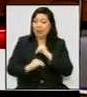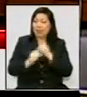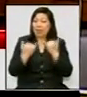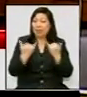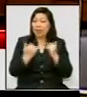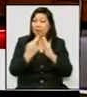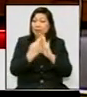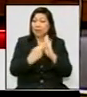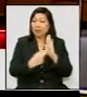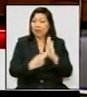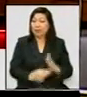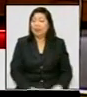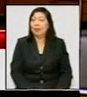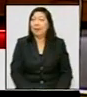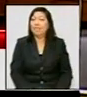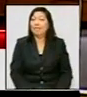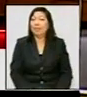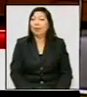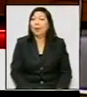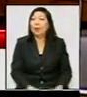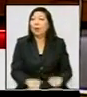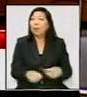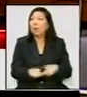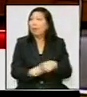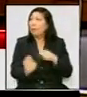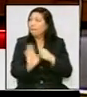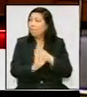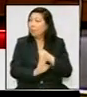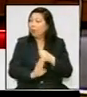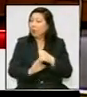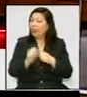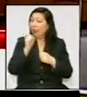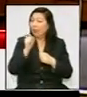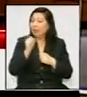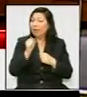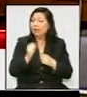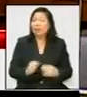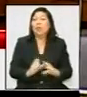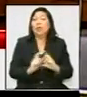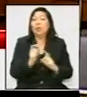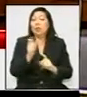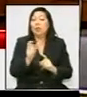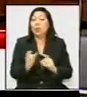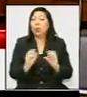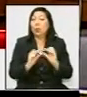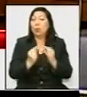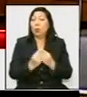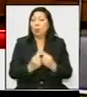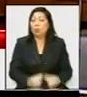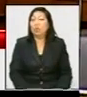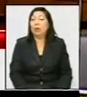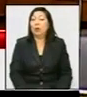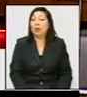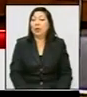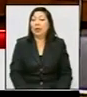este reglamento, así como proteger los derechos y atribuciones de los congresistas y grupos parlamentarios,